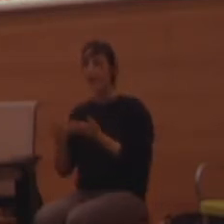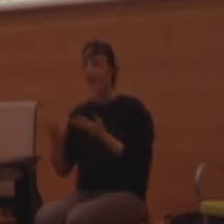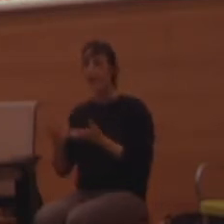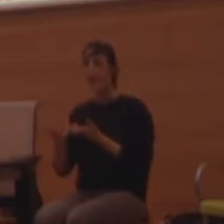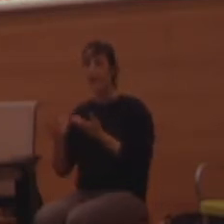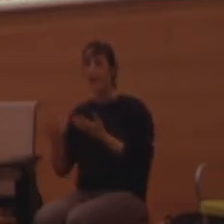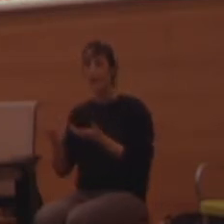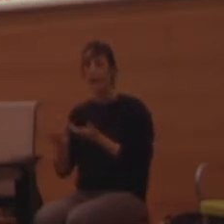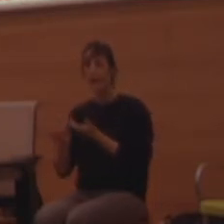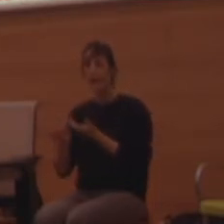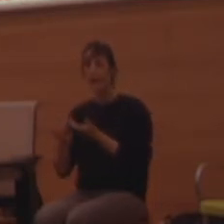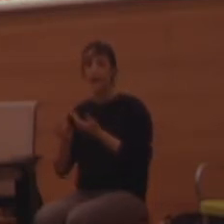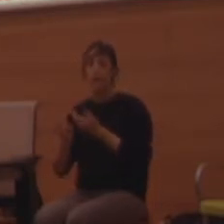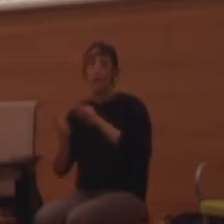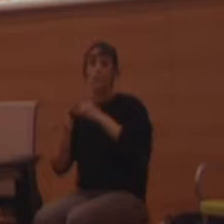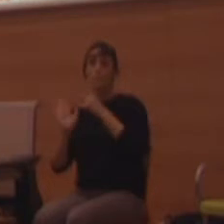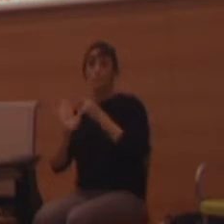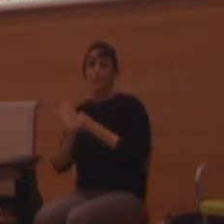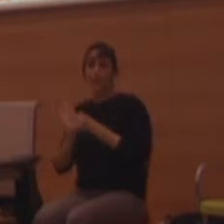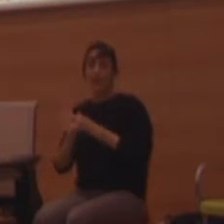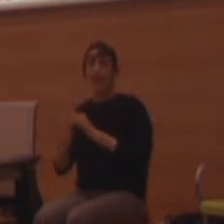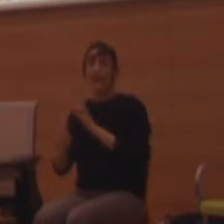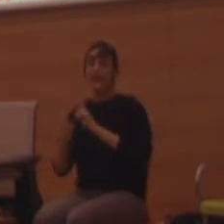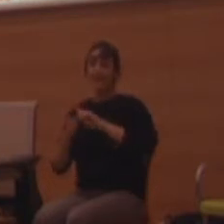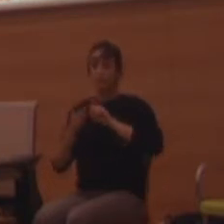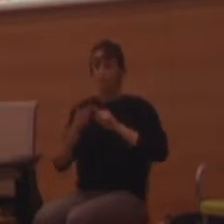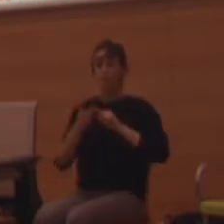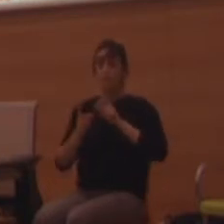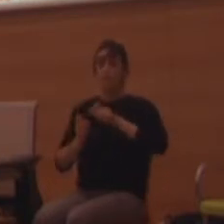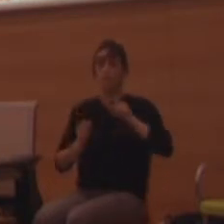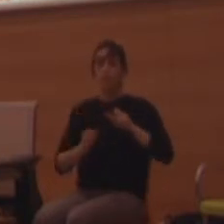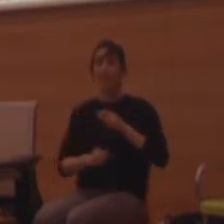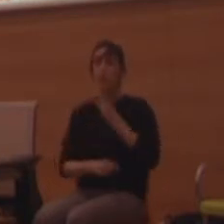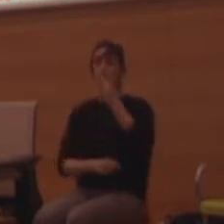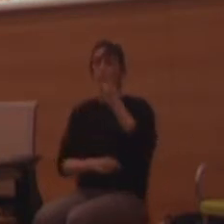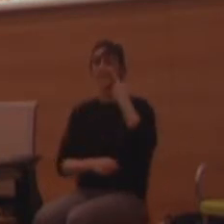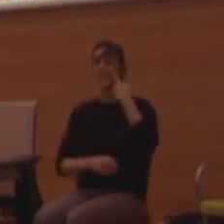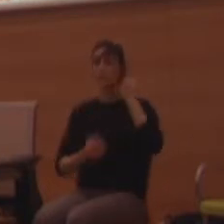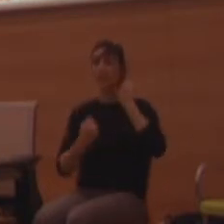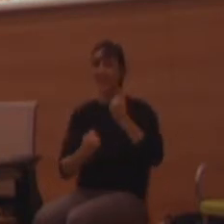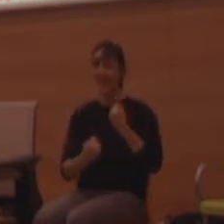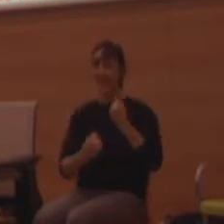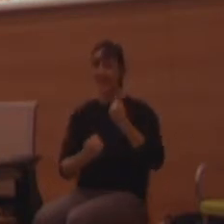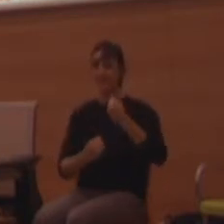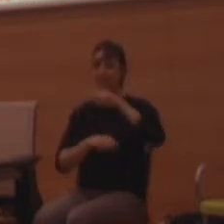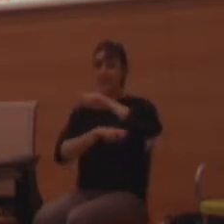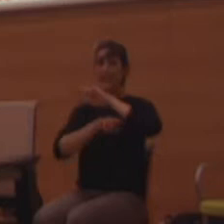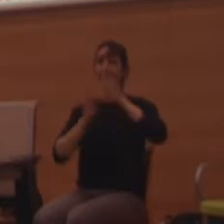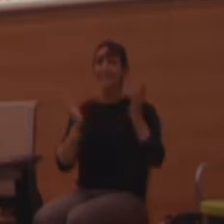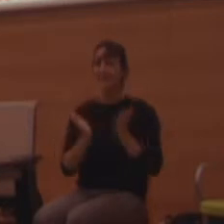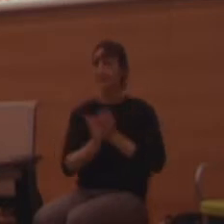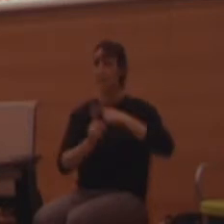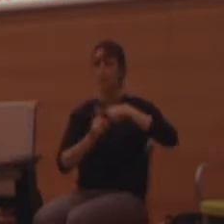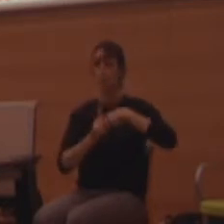de plan de alimentación, y por otro lado 2 especialistas internacionales a nivel mundial como son el doctor